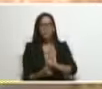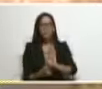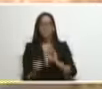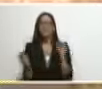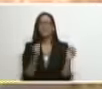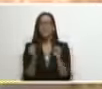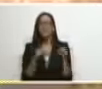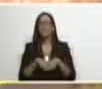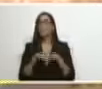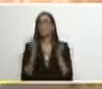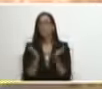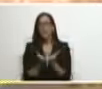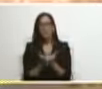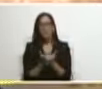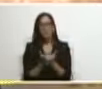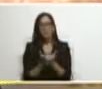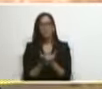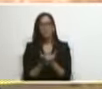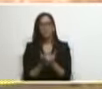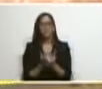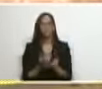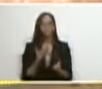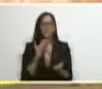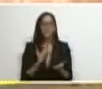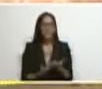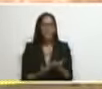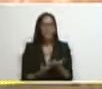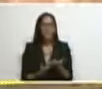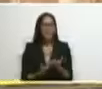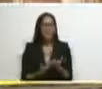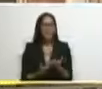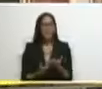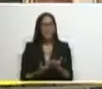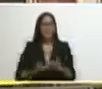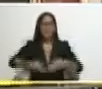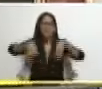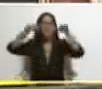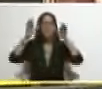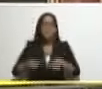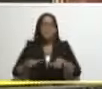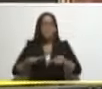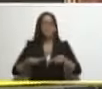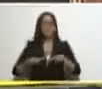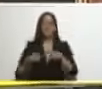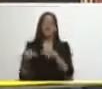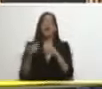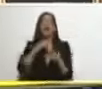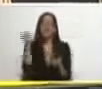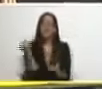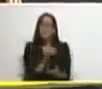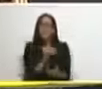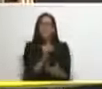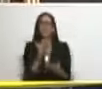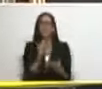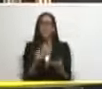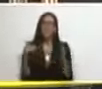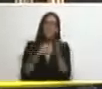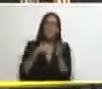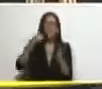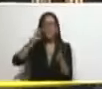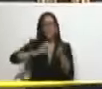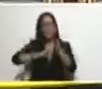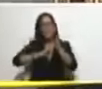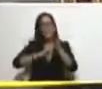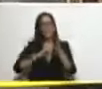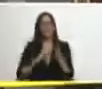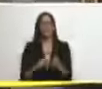debate mundial, exigiendo alto al genocidio de Israel contra el pueblo de Palestina, y que